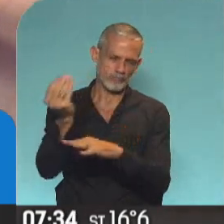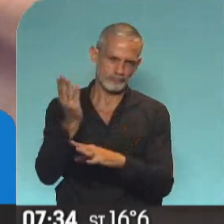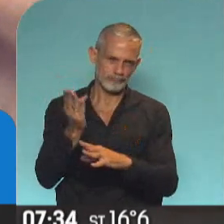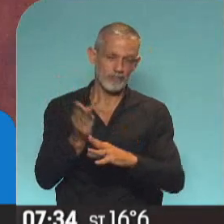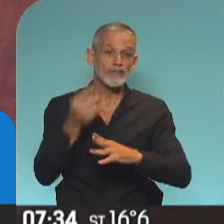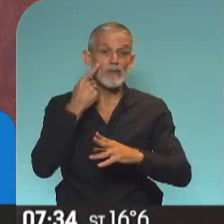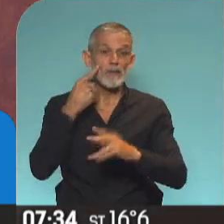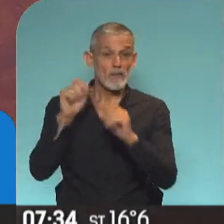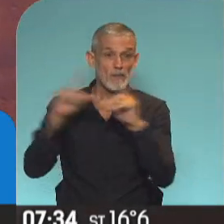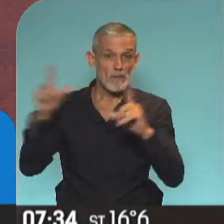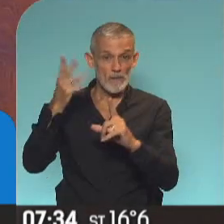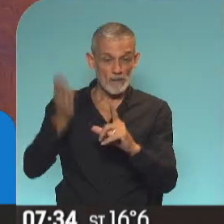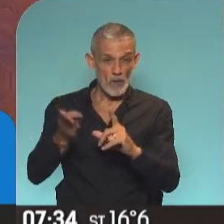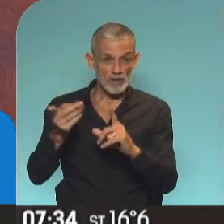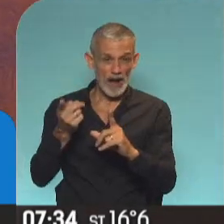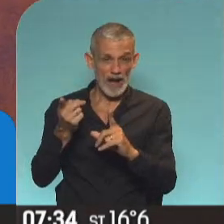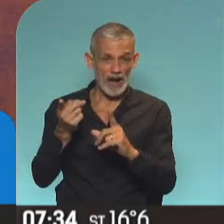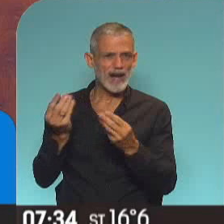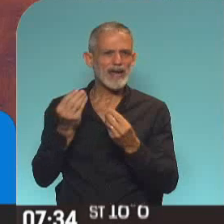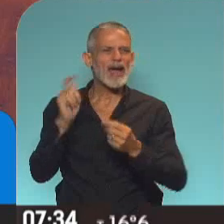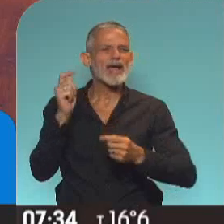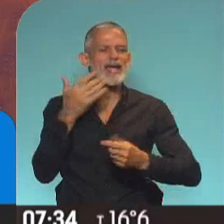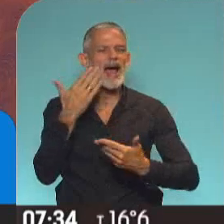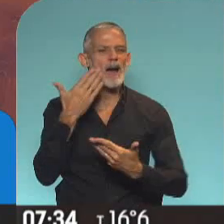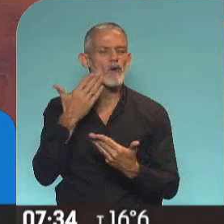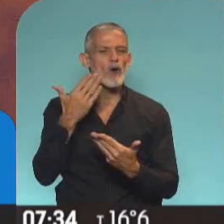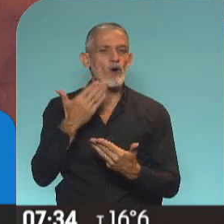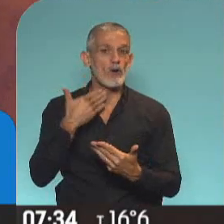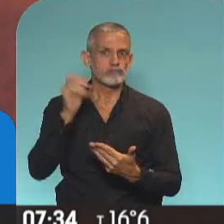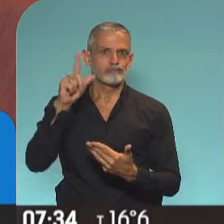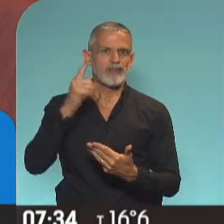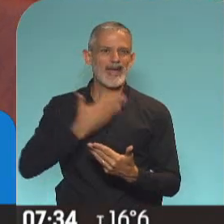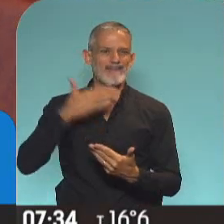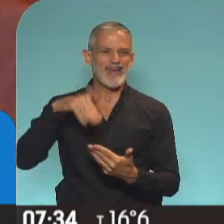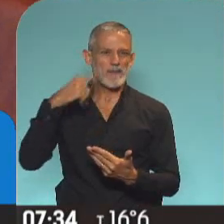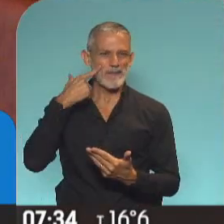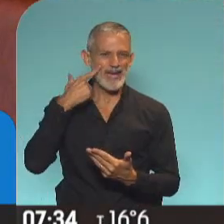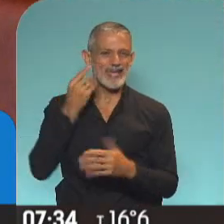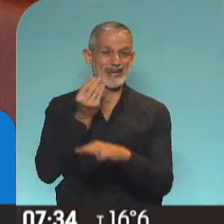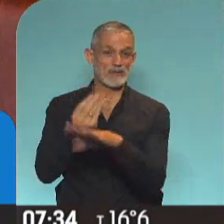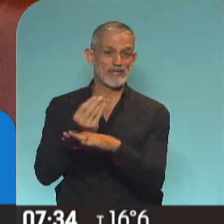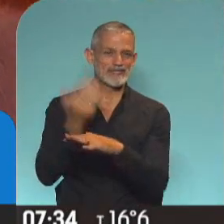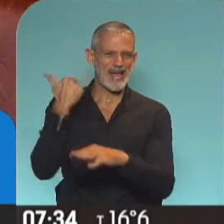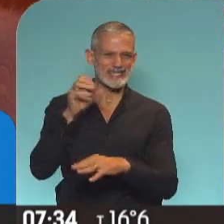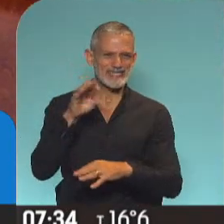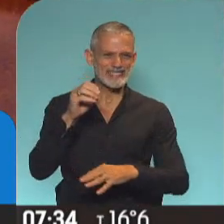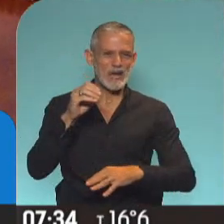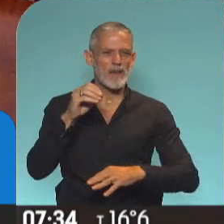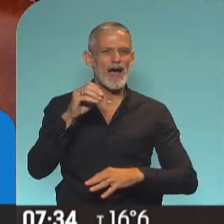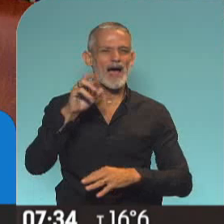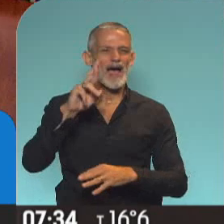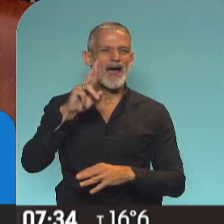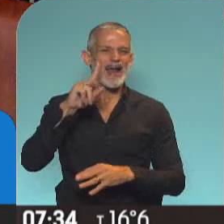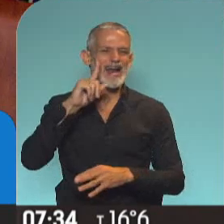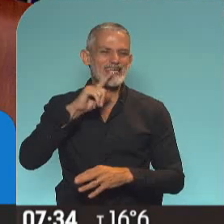parece, compartimos. Porque quien habló fue el vocero del FMI. Ayer habló, se llama Sherry Rice,